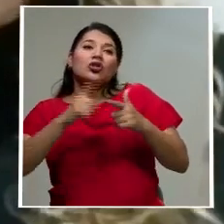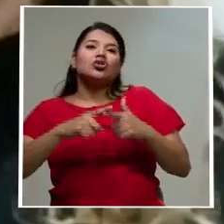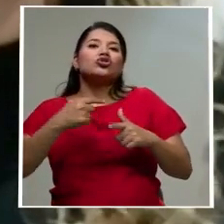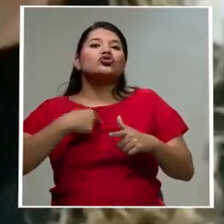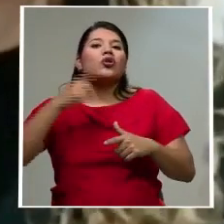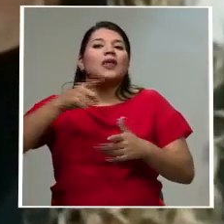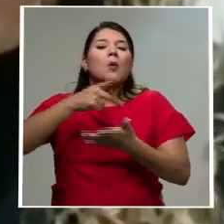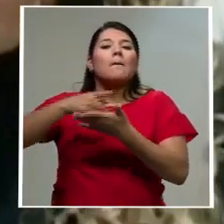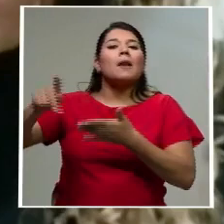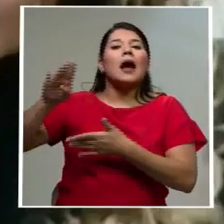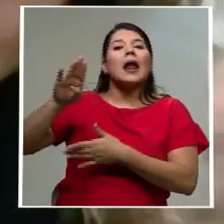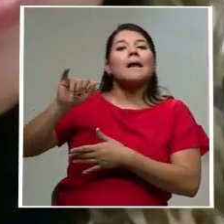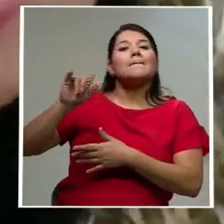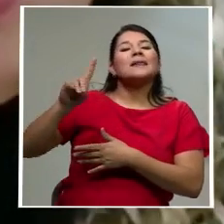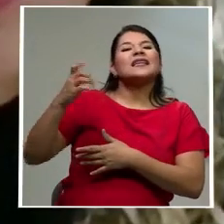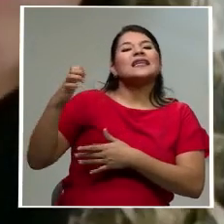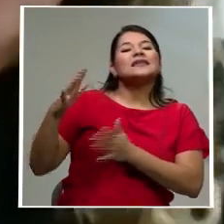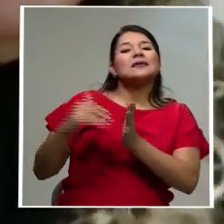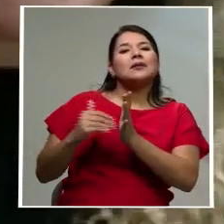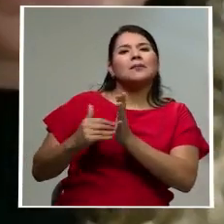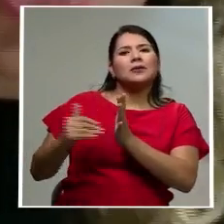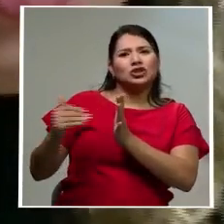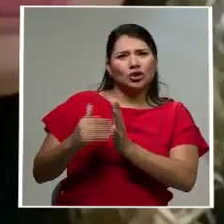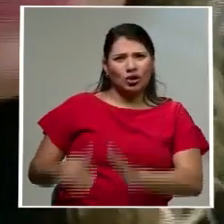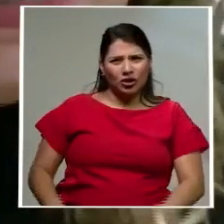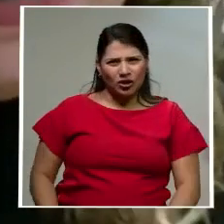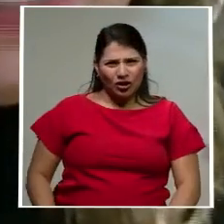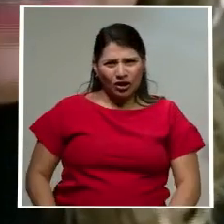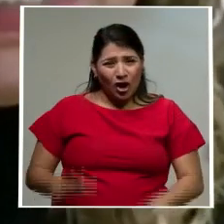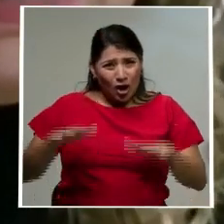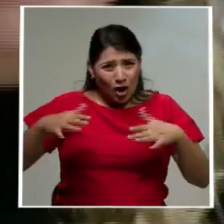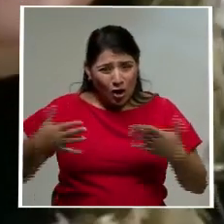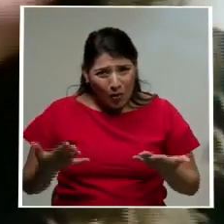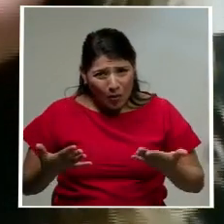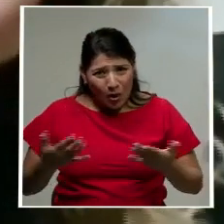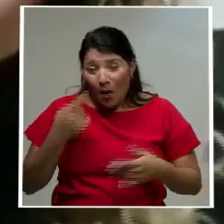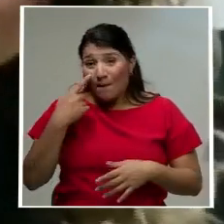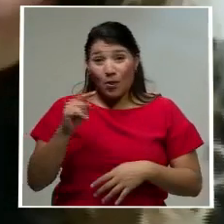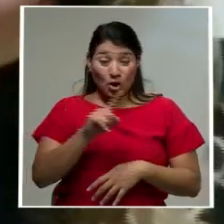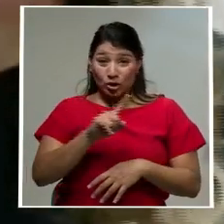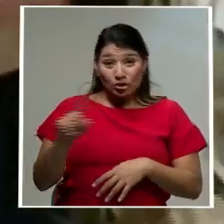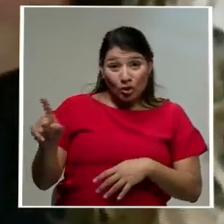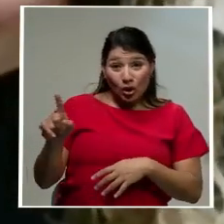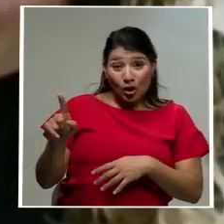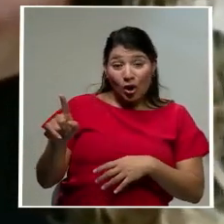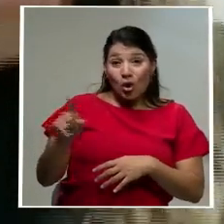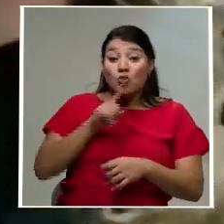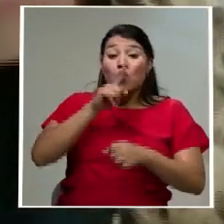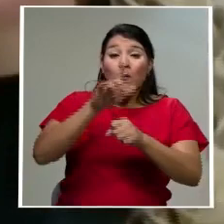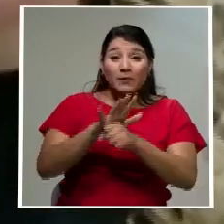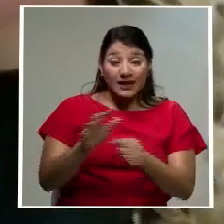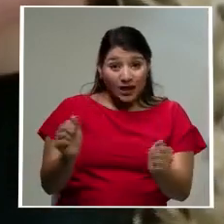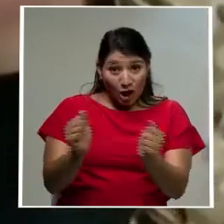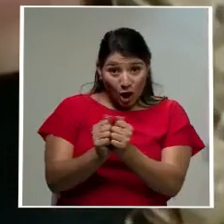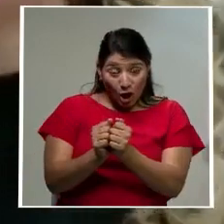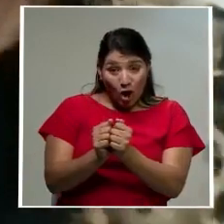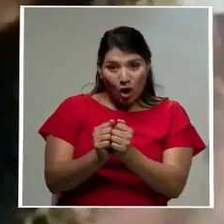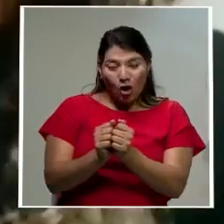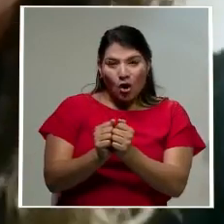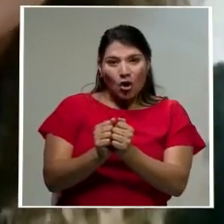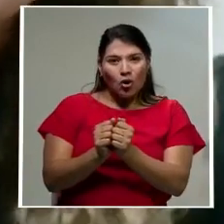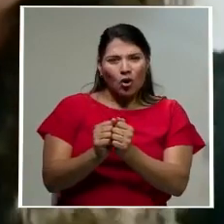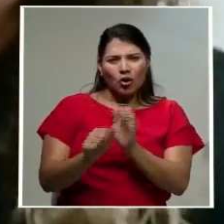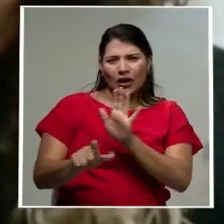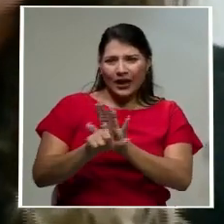15.000 millones. ¿Cómo? Por no haber hecho lo que tenía que hacer, ahora le dice entonces al Estado, o me aprueban los 27.000, o de